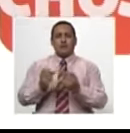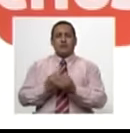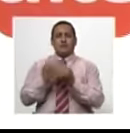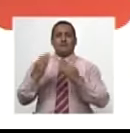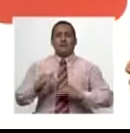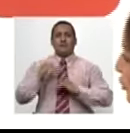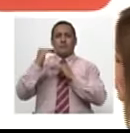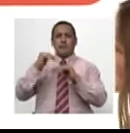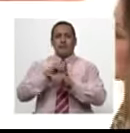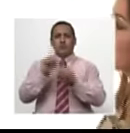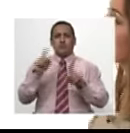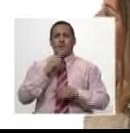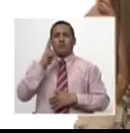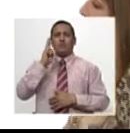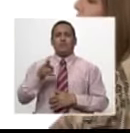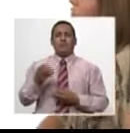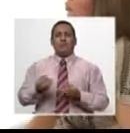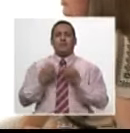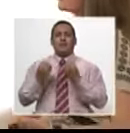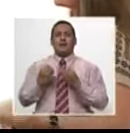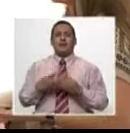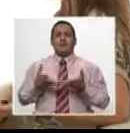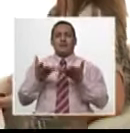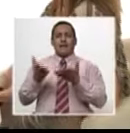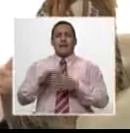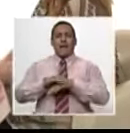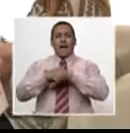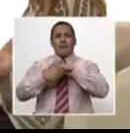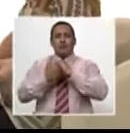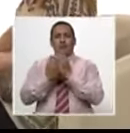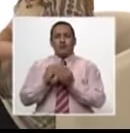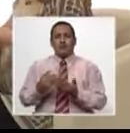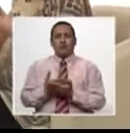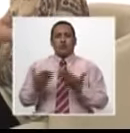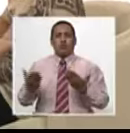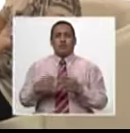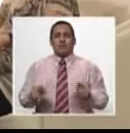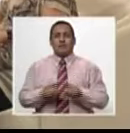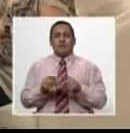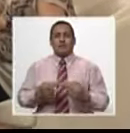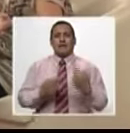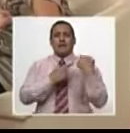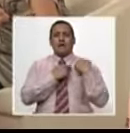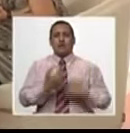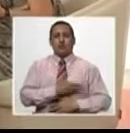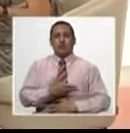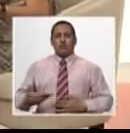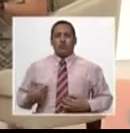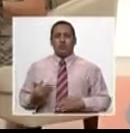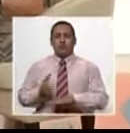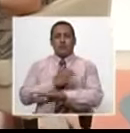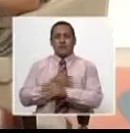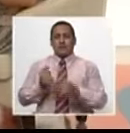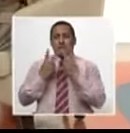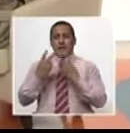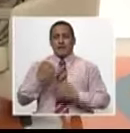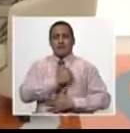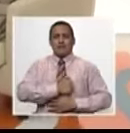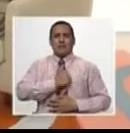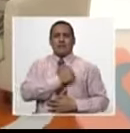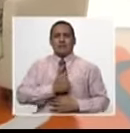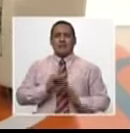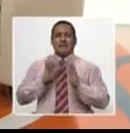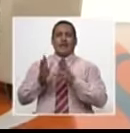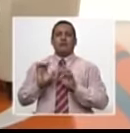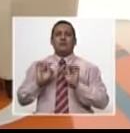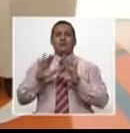márgenes que no están prohibidos para sacar provecho de recursos y cargos públicos, ¿no? Como, como se ha visto tristemente. O sea,